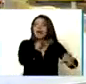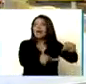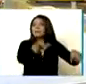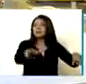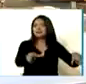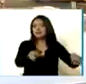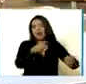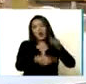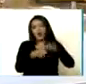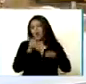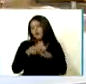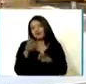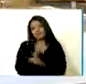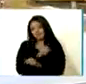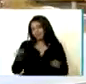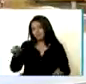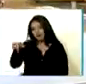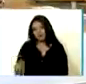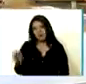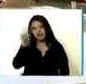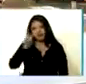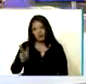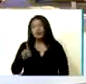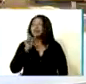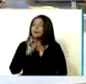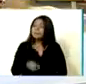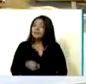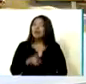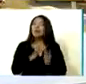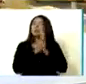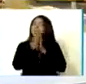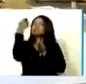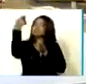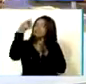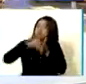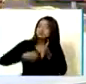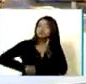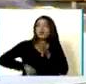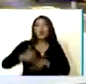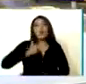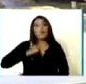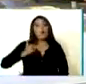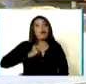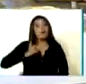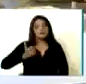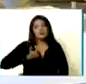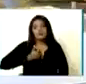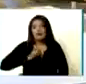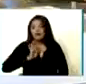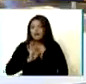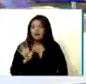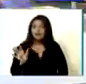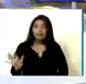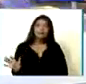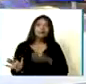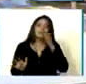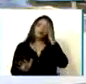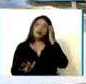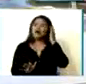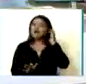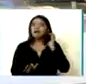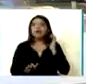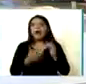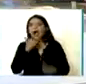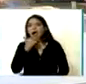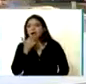no se pueden hacer en este país. Y aparte alentó a la prohibición de cualquier manifestación que derive en destrozos,